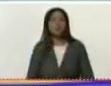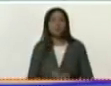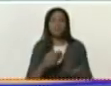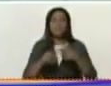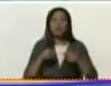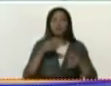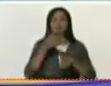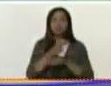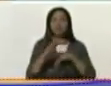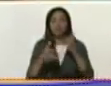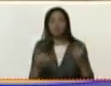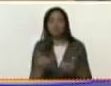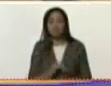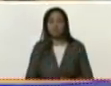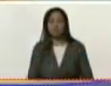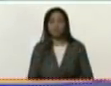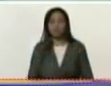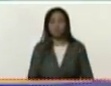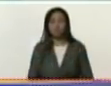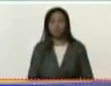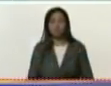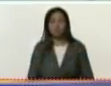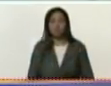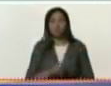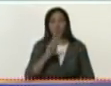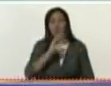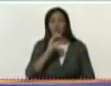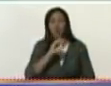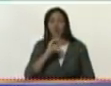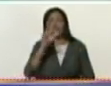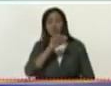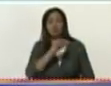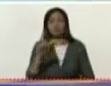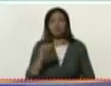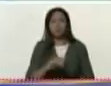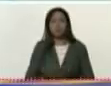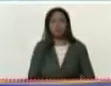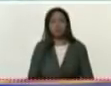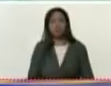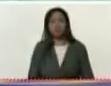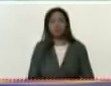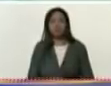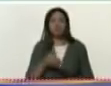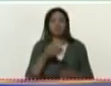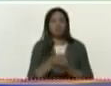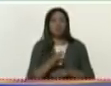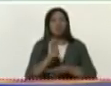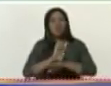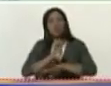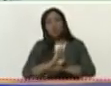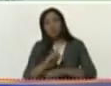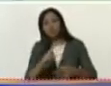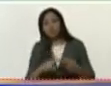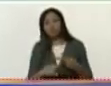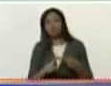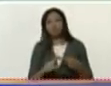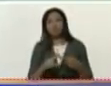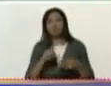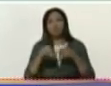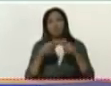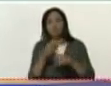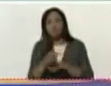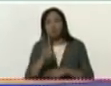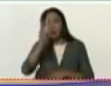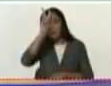Salieron hace 2-3 semanas de Cali, pasaron por Ecuador, fueron al